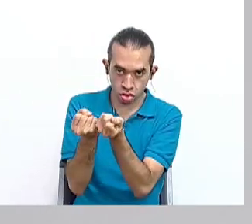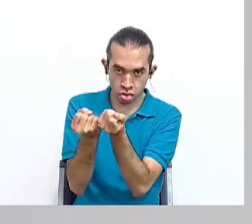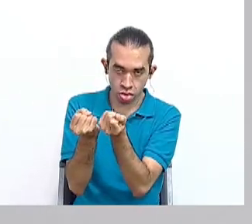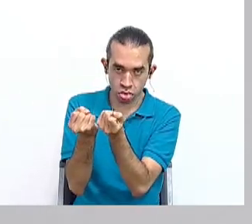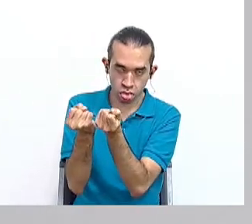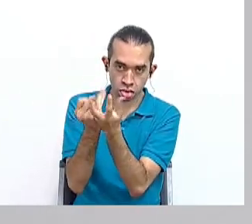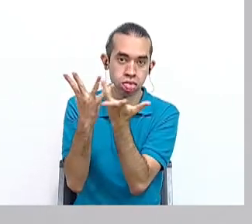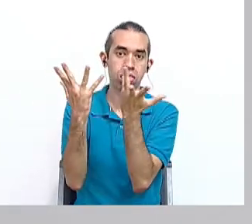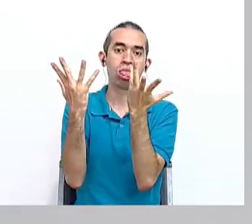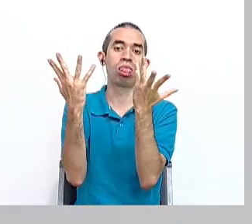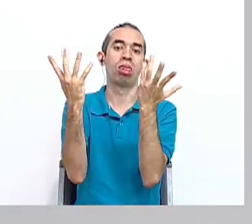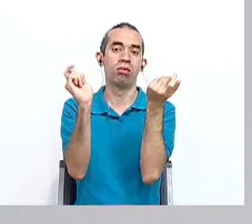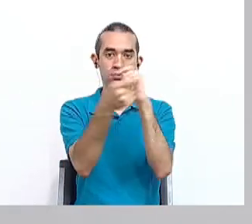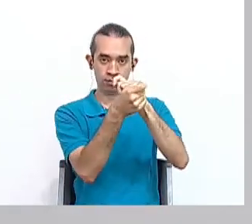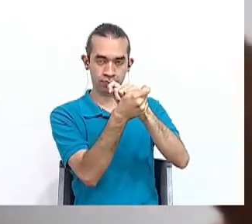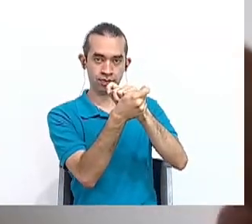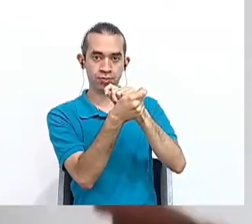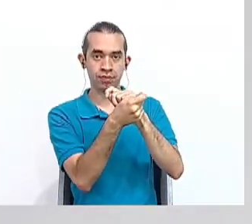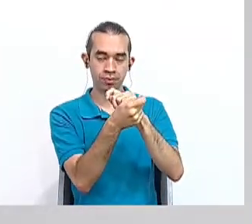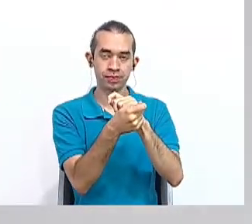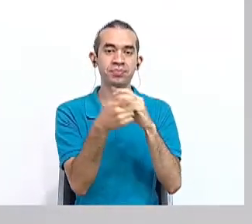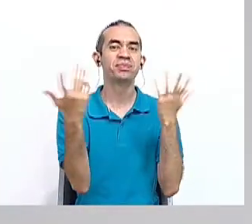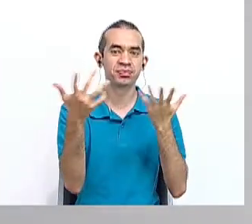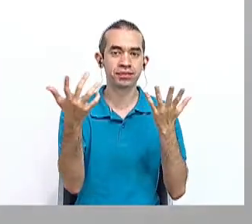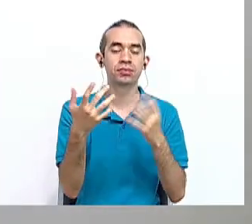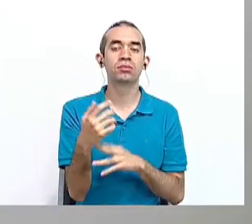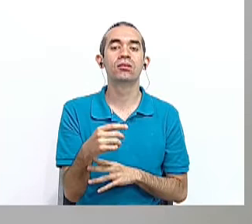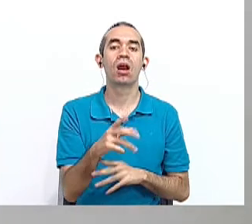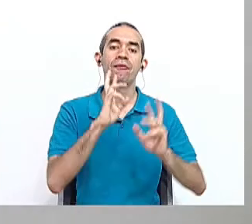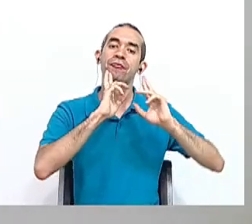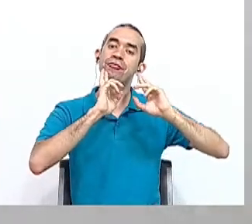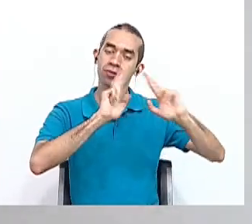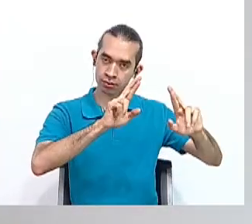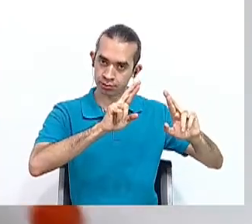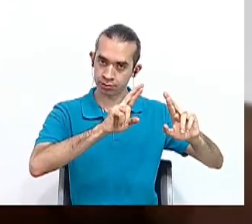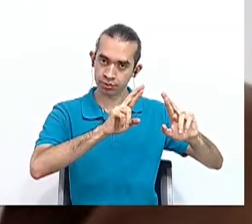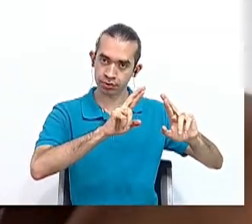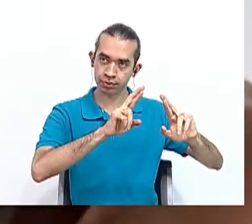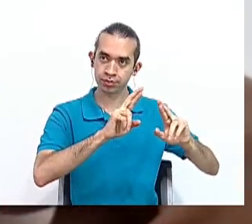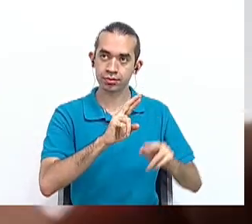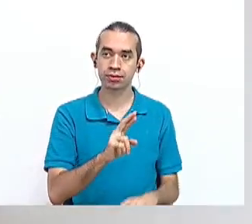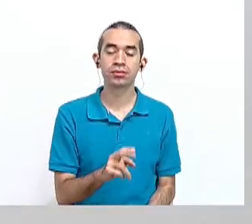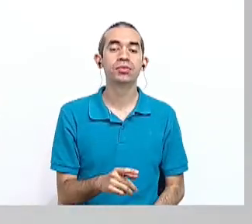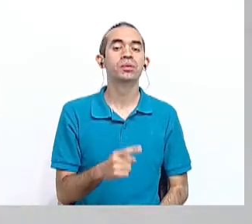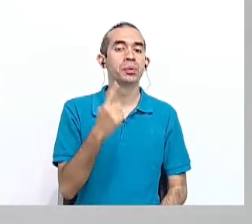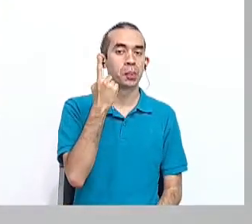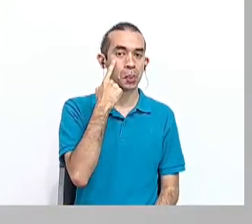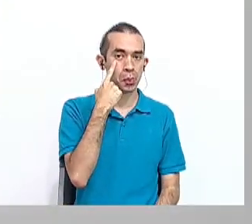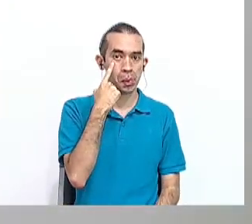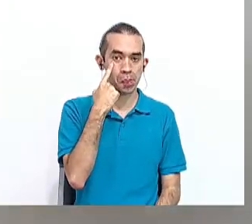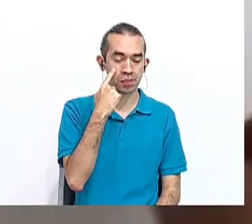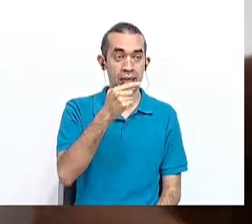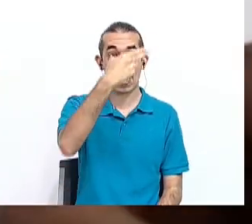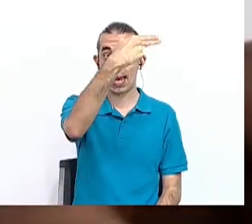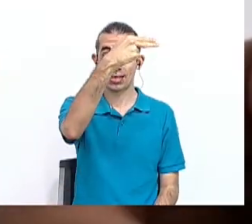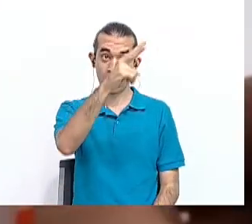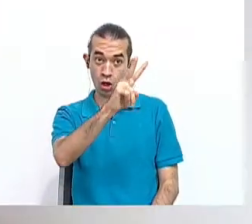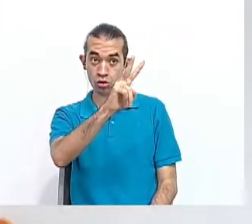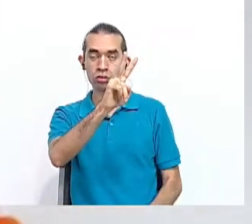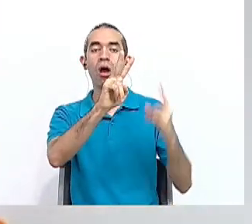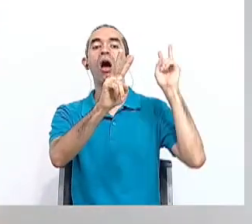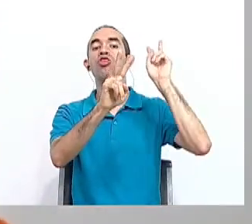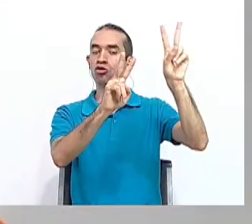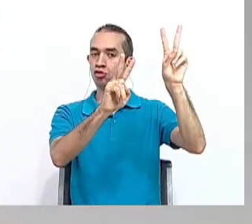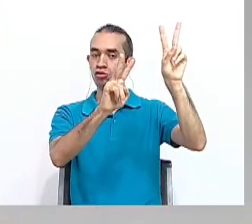agua, una reacción. Por ello vamos a tener resultados. Tengo 2 moléculas